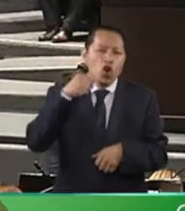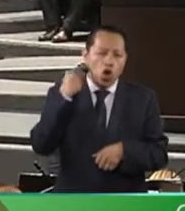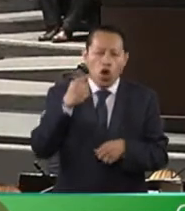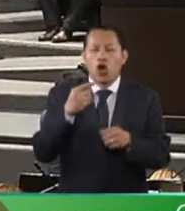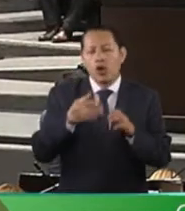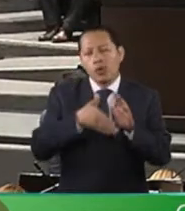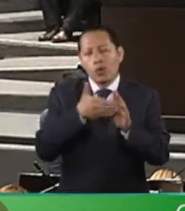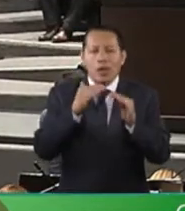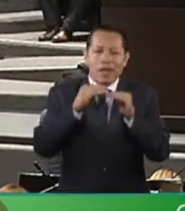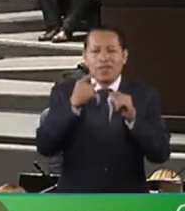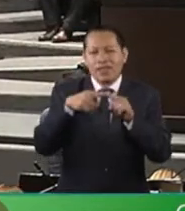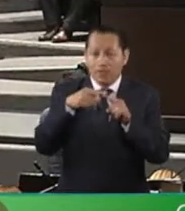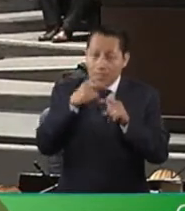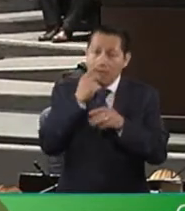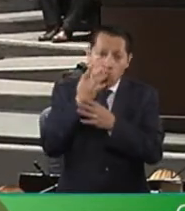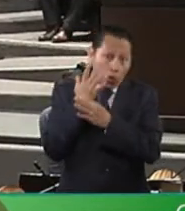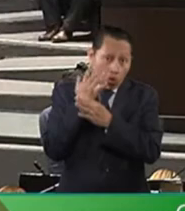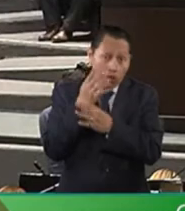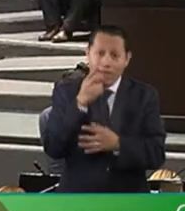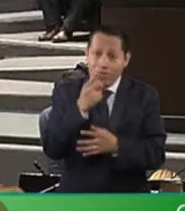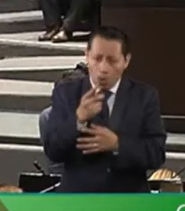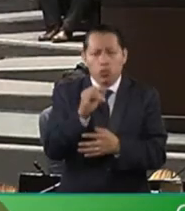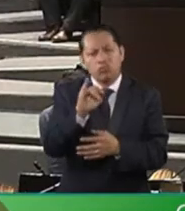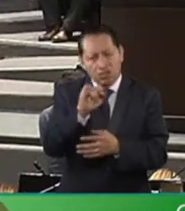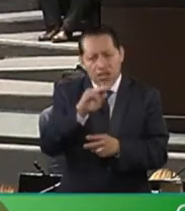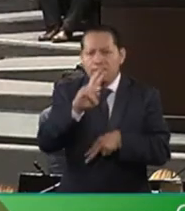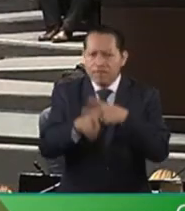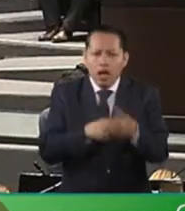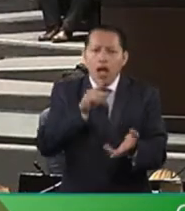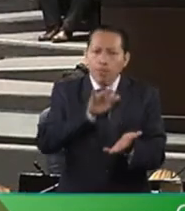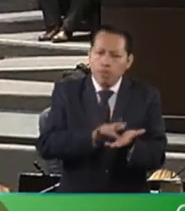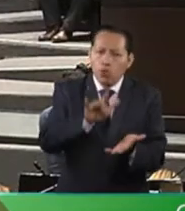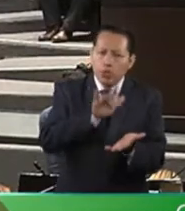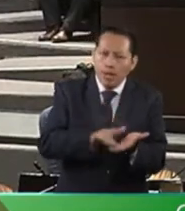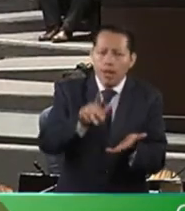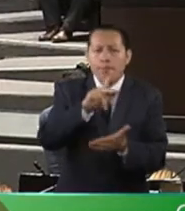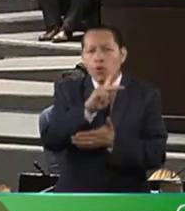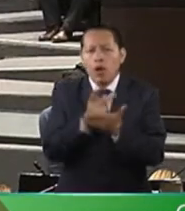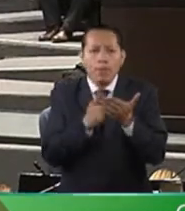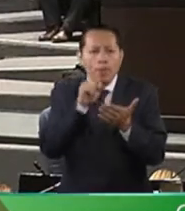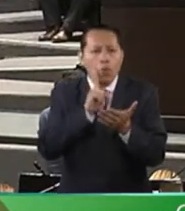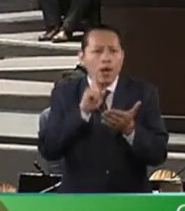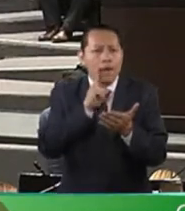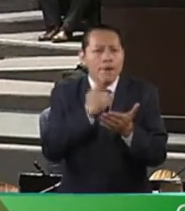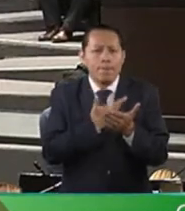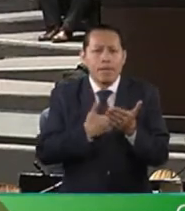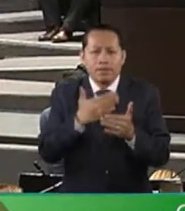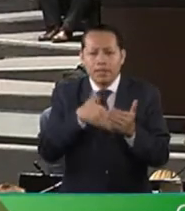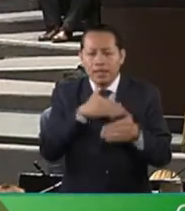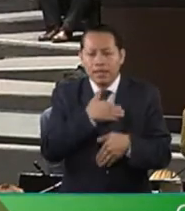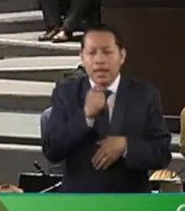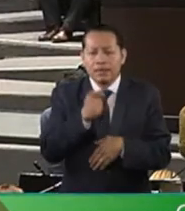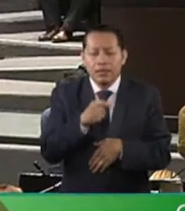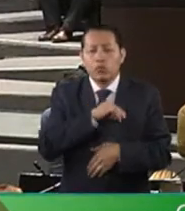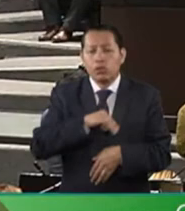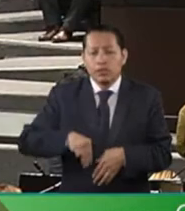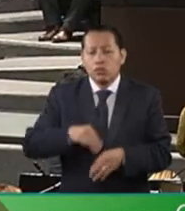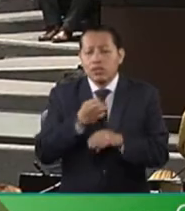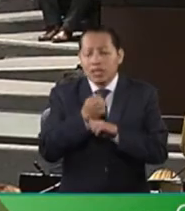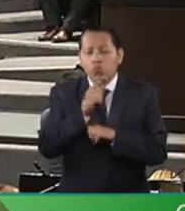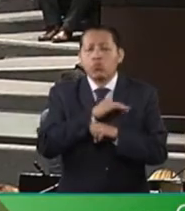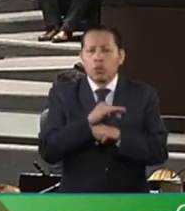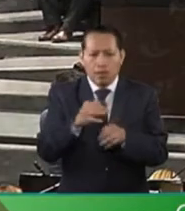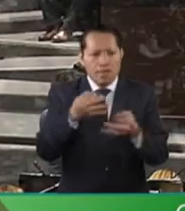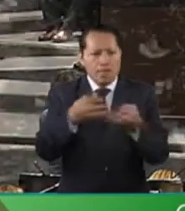se comprometió a apoyar precisamente el programa de la presidenta, donde el municipio y el Estado pondrán